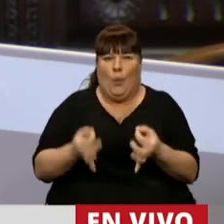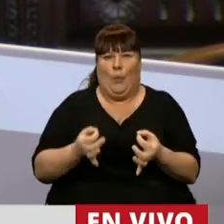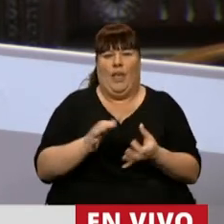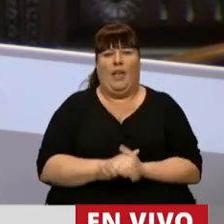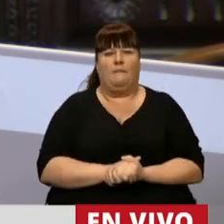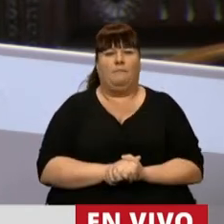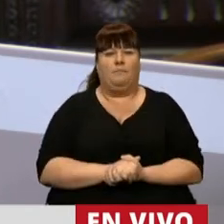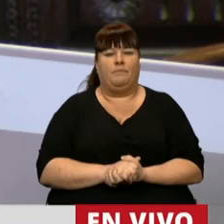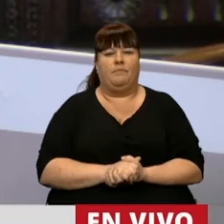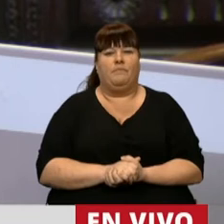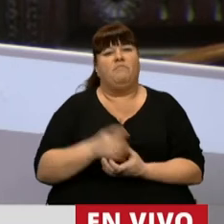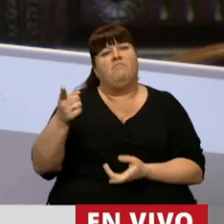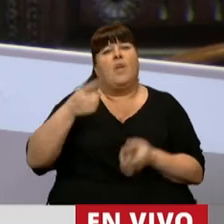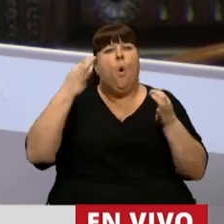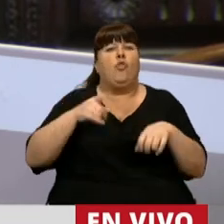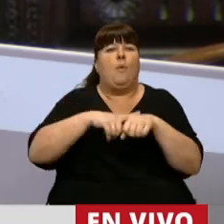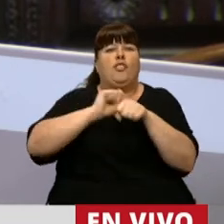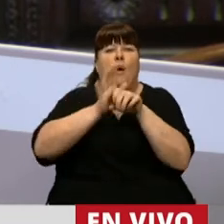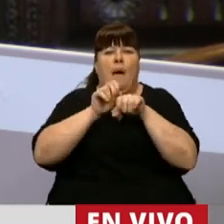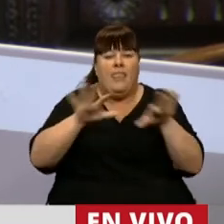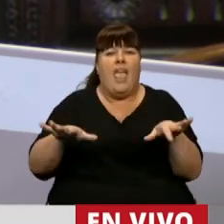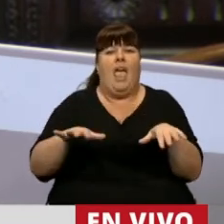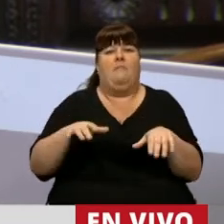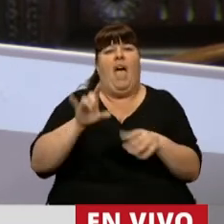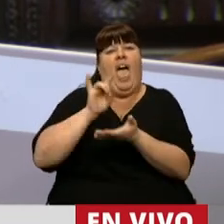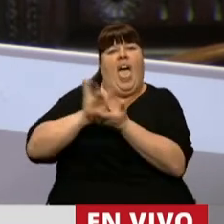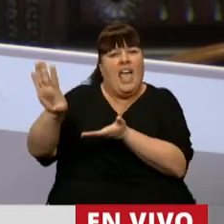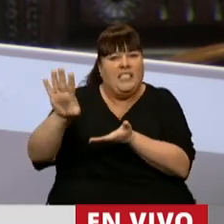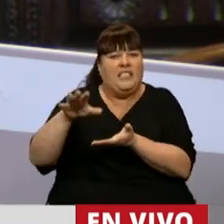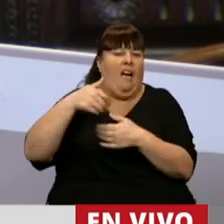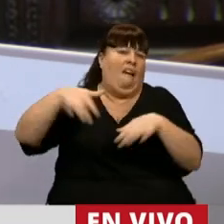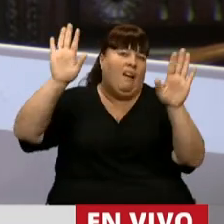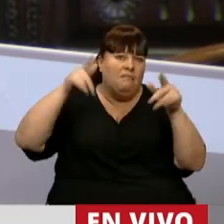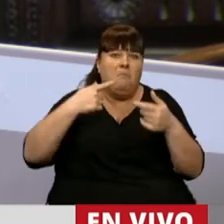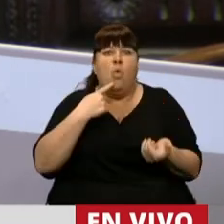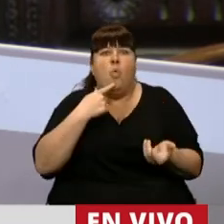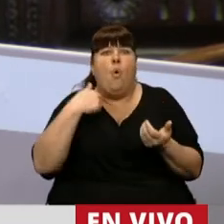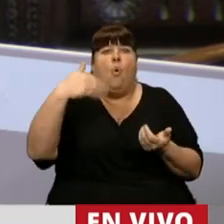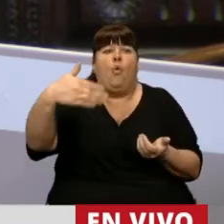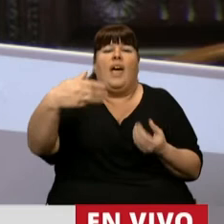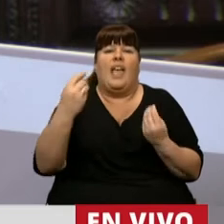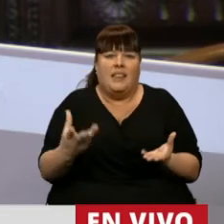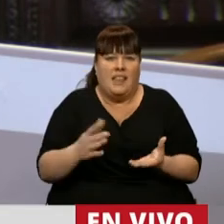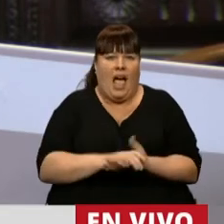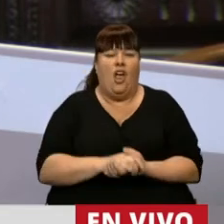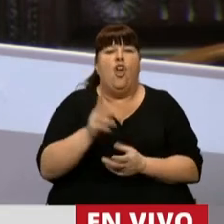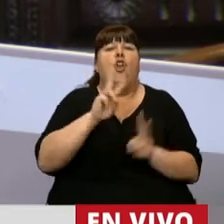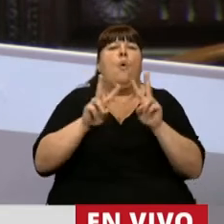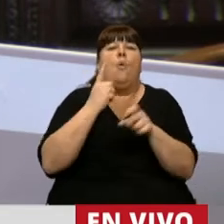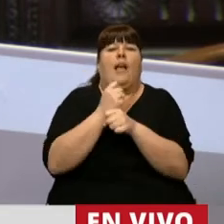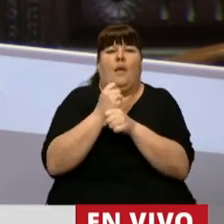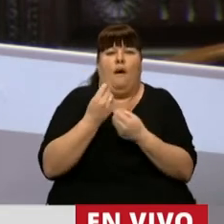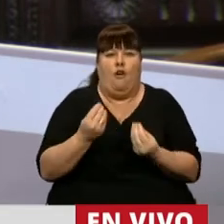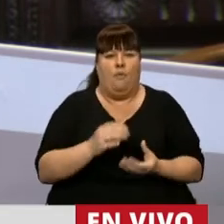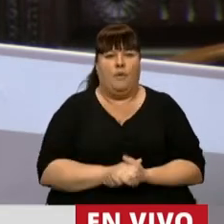servicio, y deciden en el medio de esta pandemia echarlos y dejarlos en esta incertidumbre de no poder conseguir un